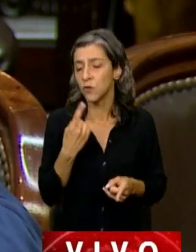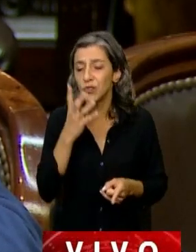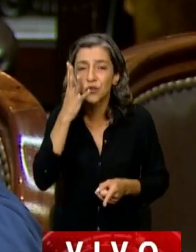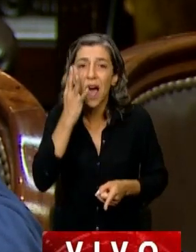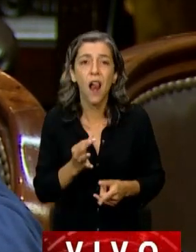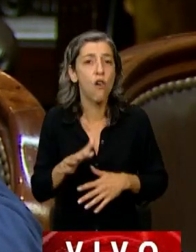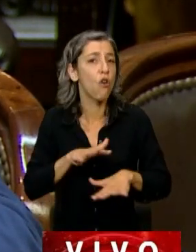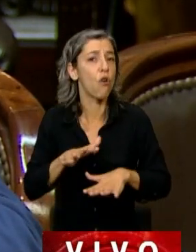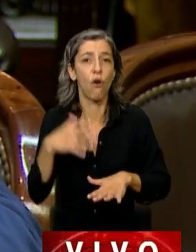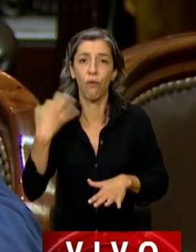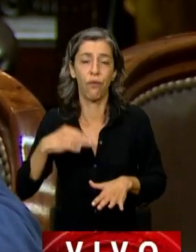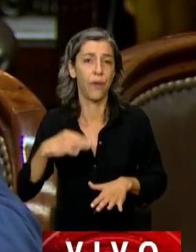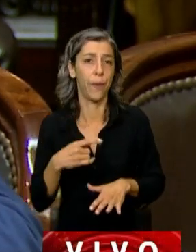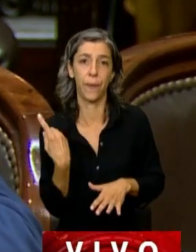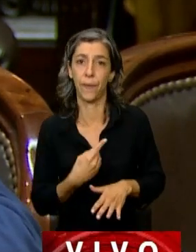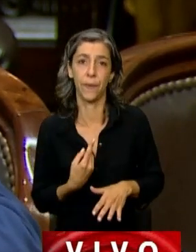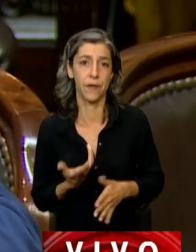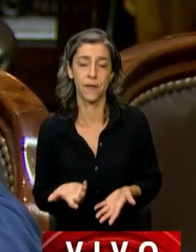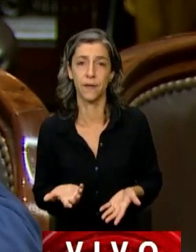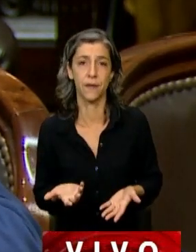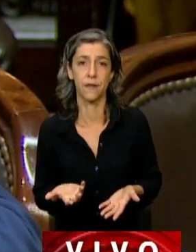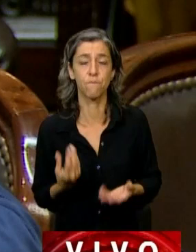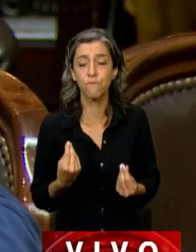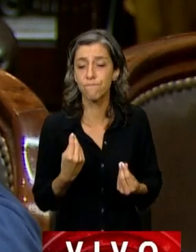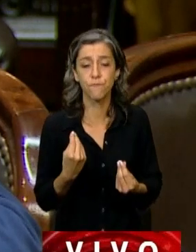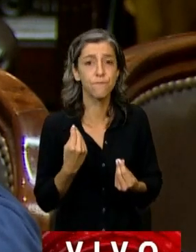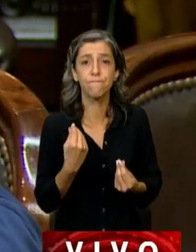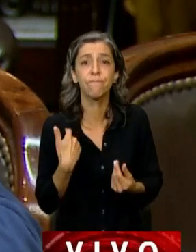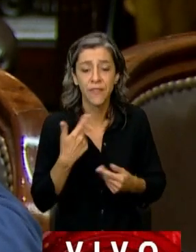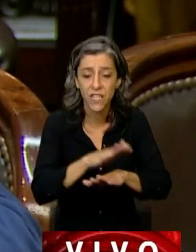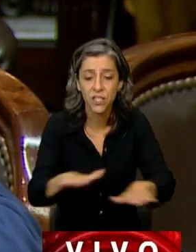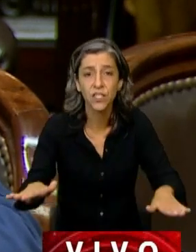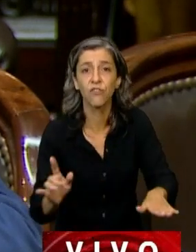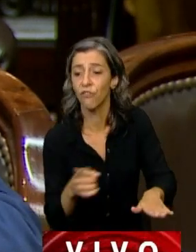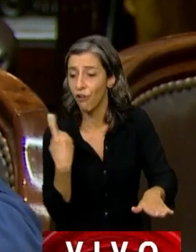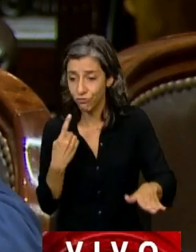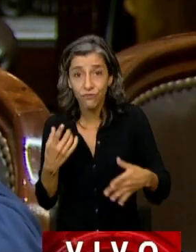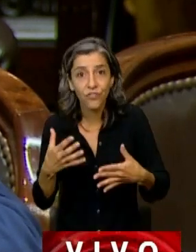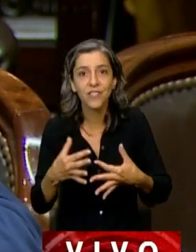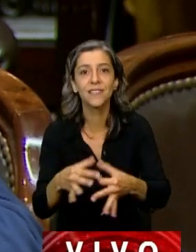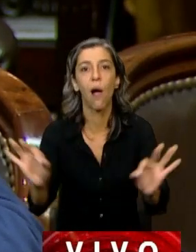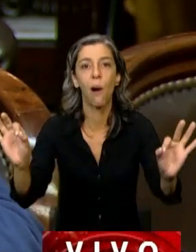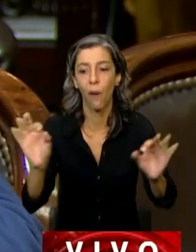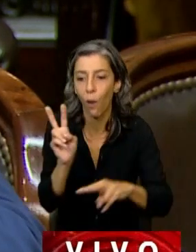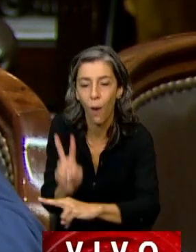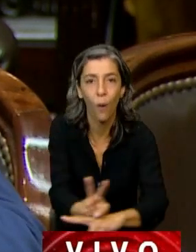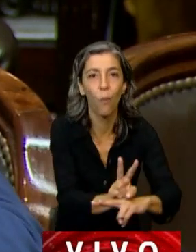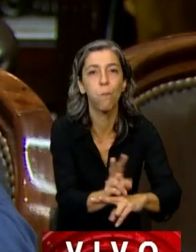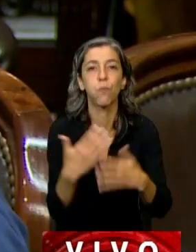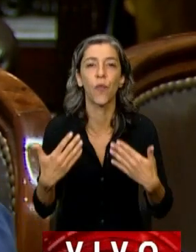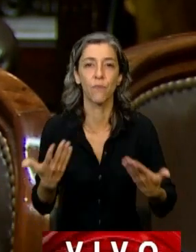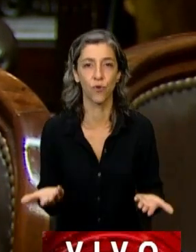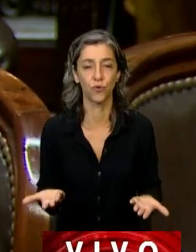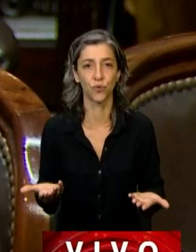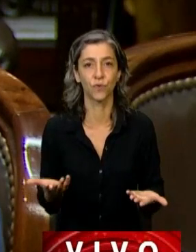hacer para intentar salvar a nuestros chicos, porque son nuestro presente y